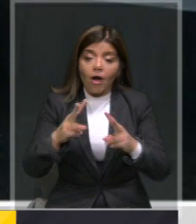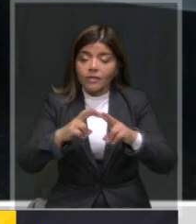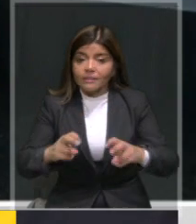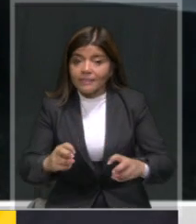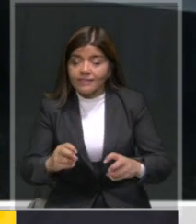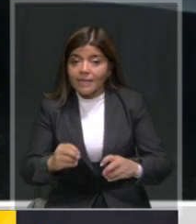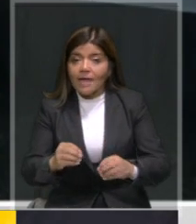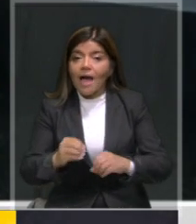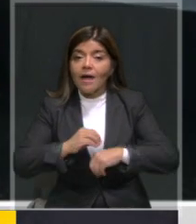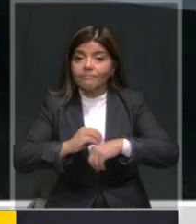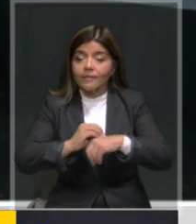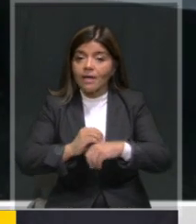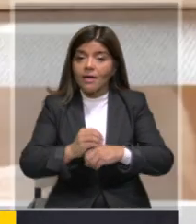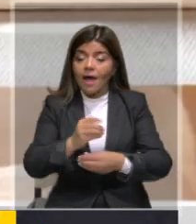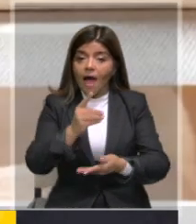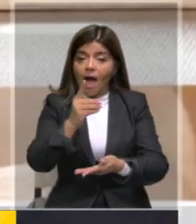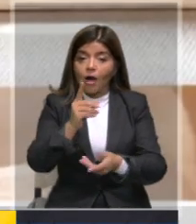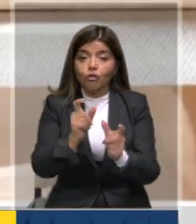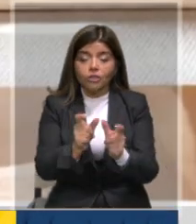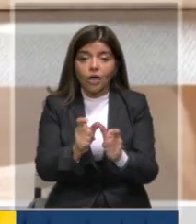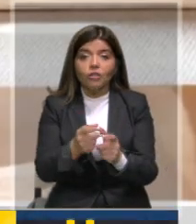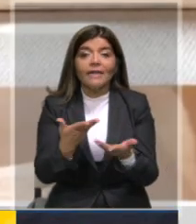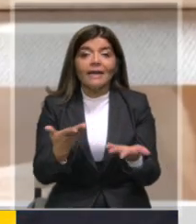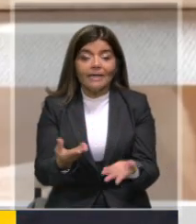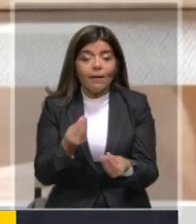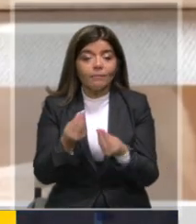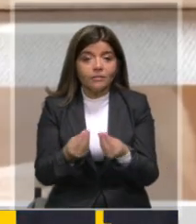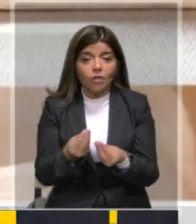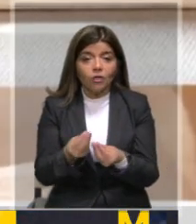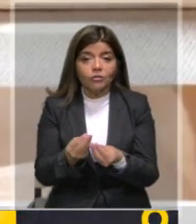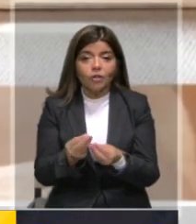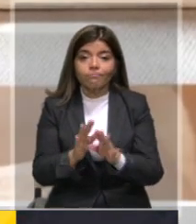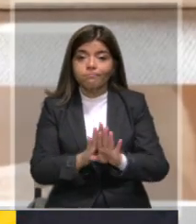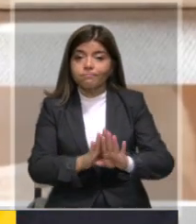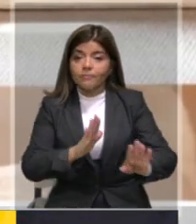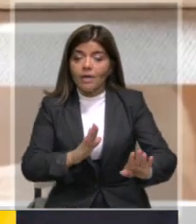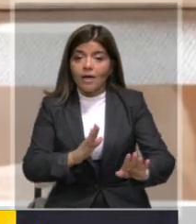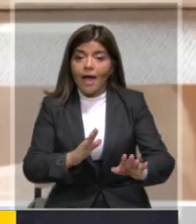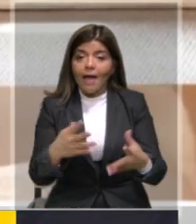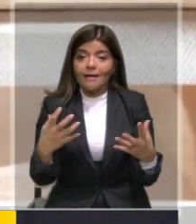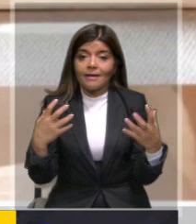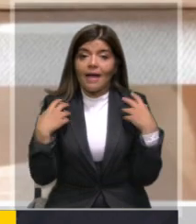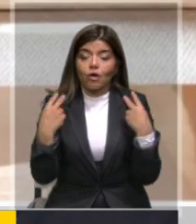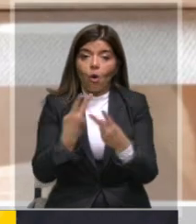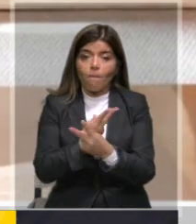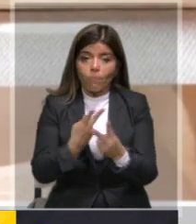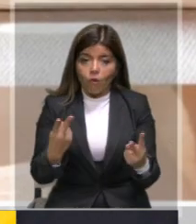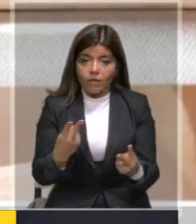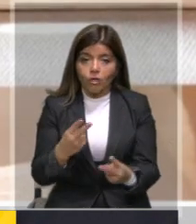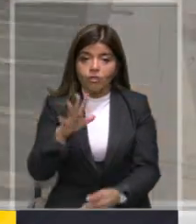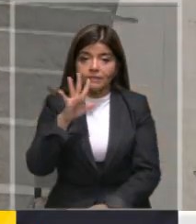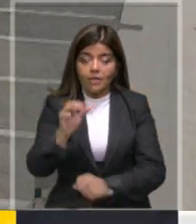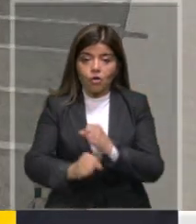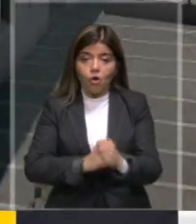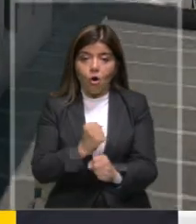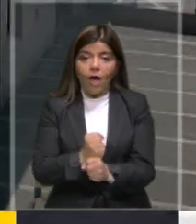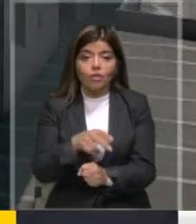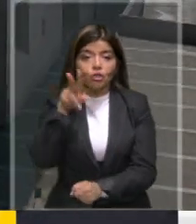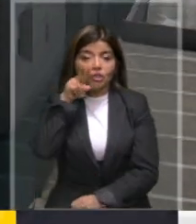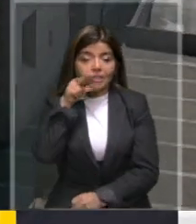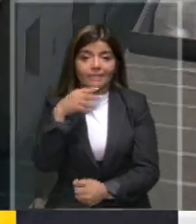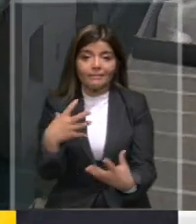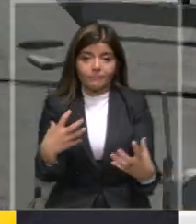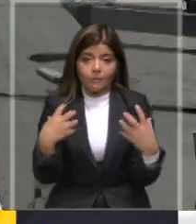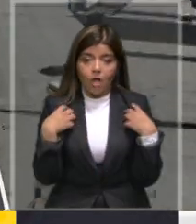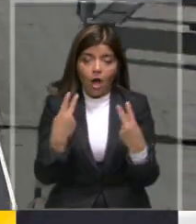resolución de la contraloría tiene que ver con la inhabilitación a cargos públicos cinco años no en cargos públicos